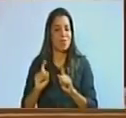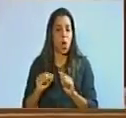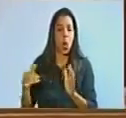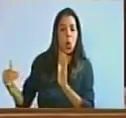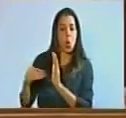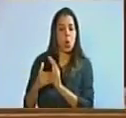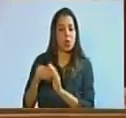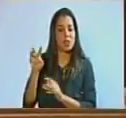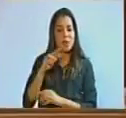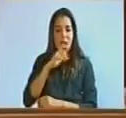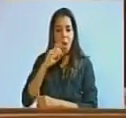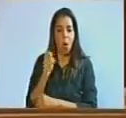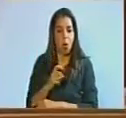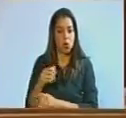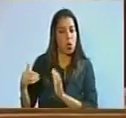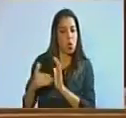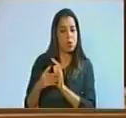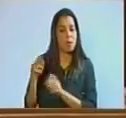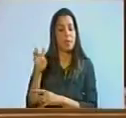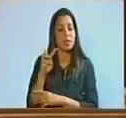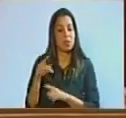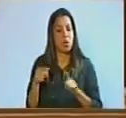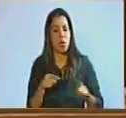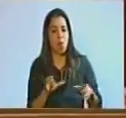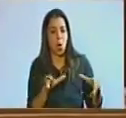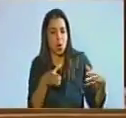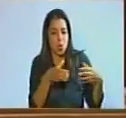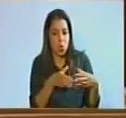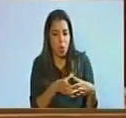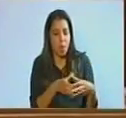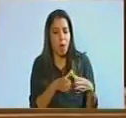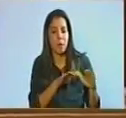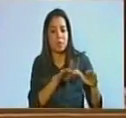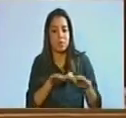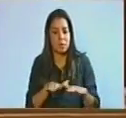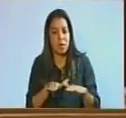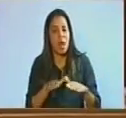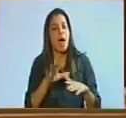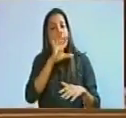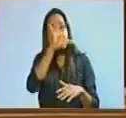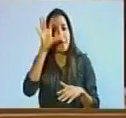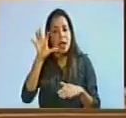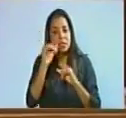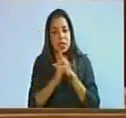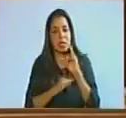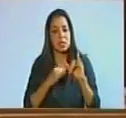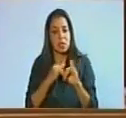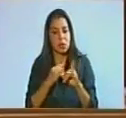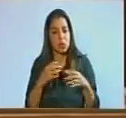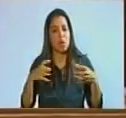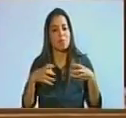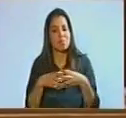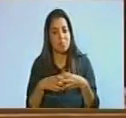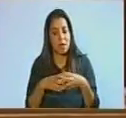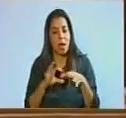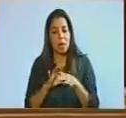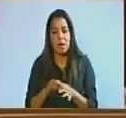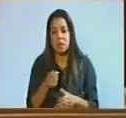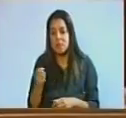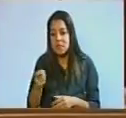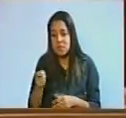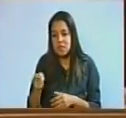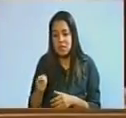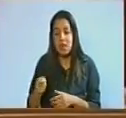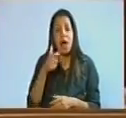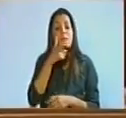antinacional, antivenezolano, favoreciendo las posiciones transnacionales, son los que le hacen la guerra económica al pueblo de Venezuela. Así